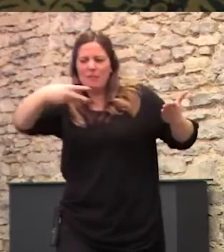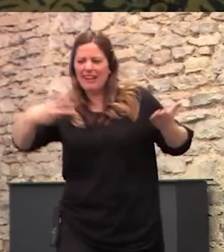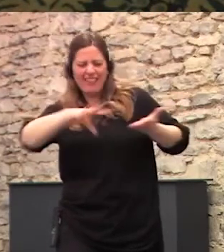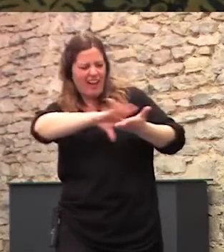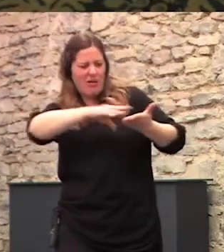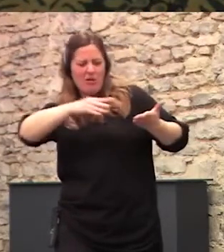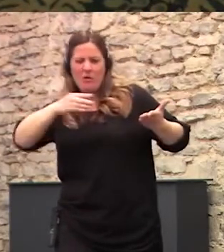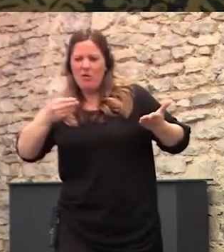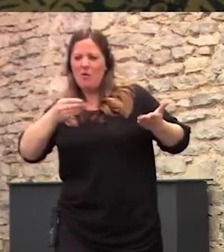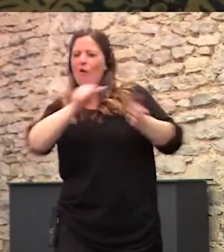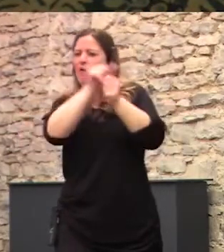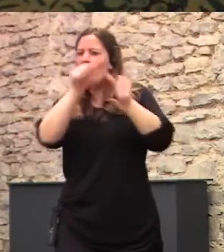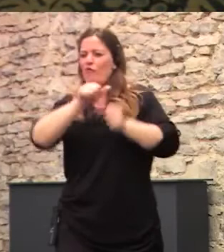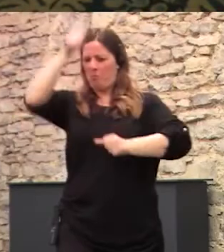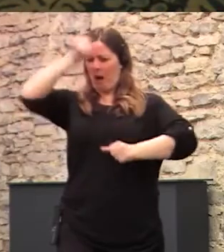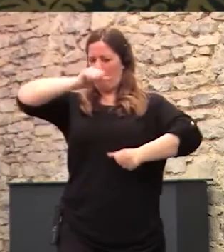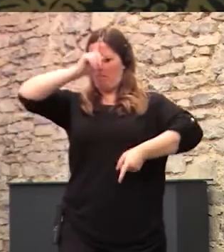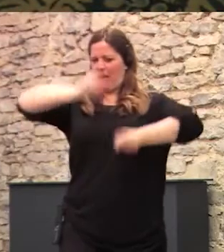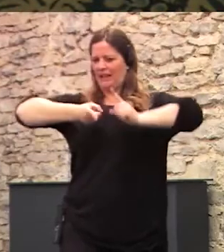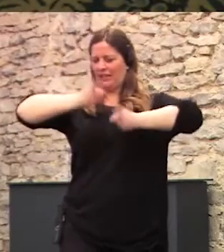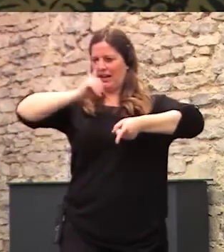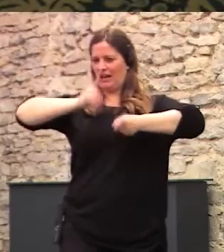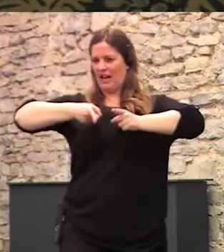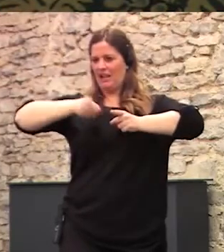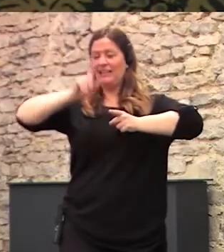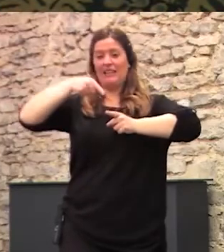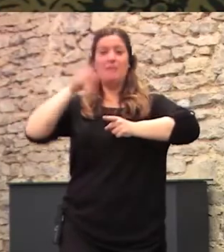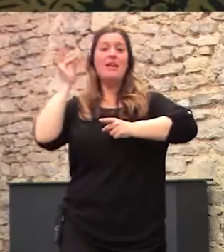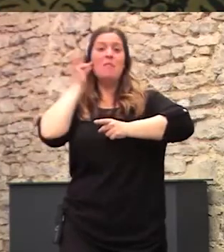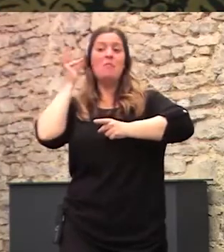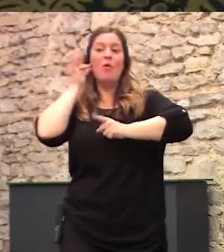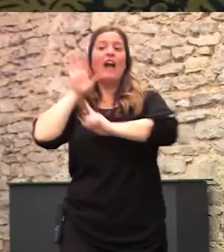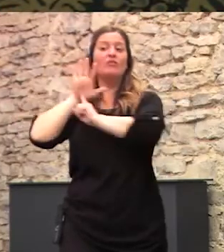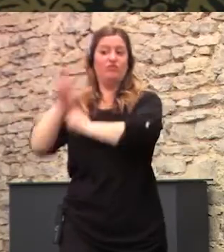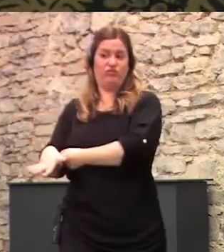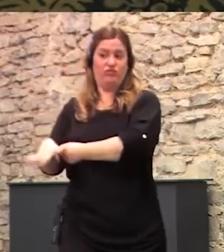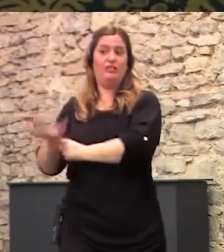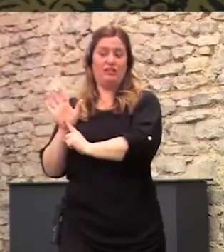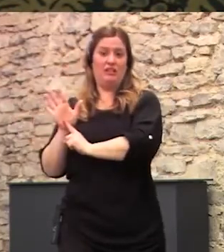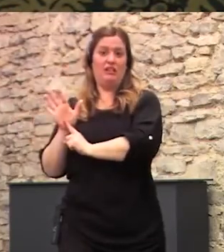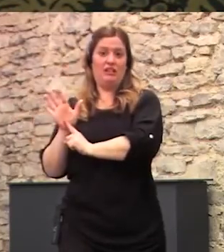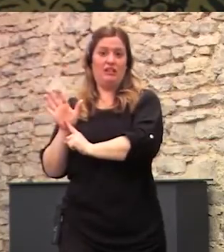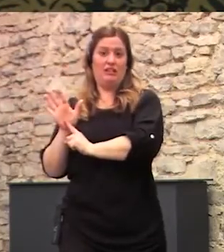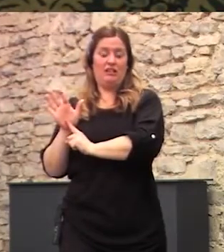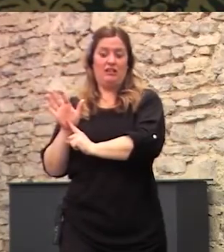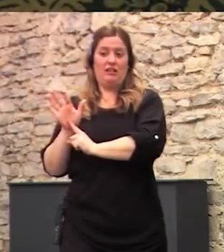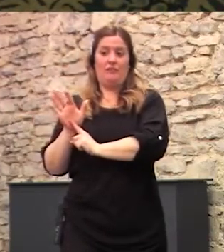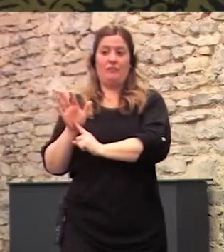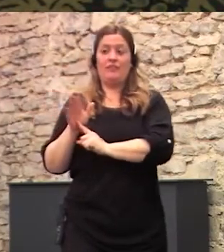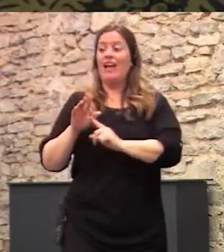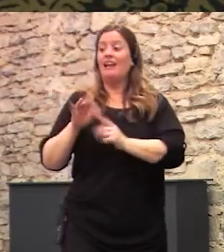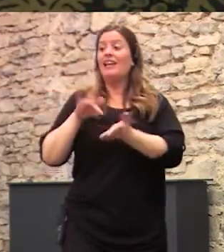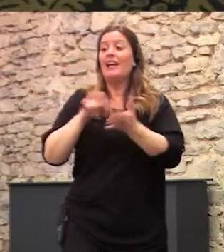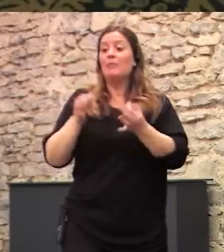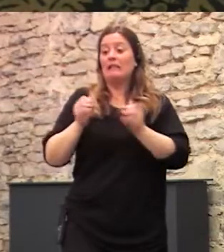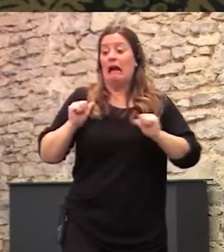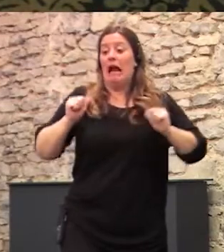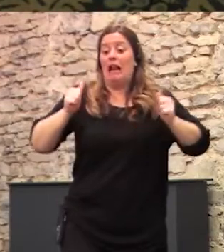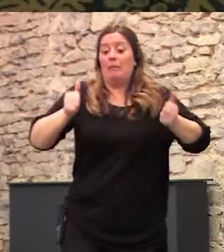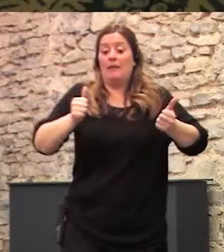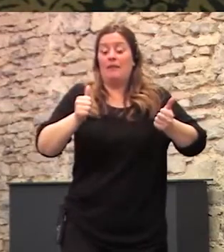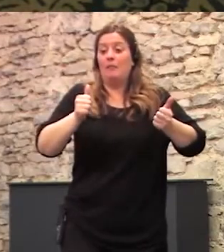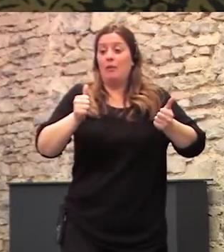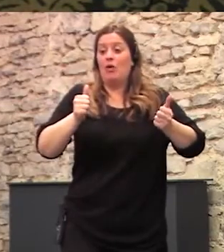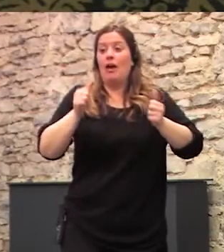modo patriarcal y a menudo misógino. Es decir, lo que ha pasado es que al principio, bueno, llega el Islam en